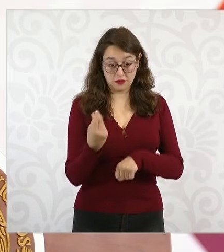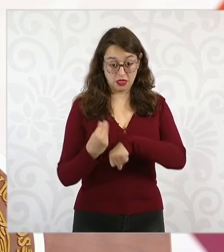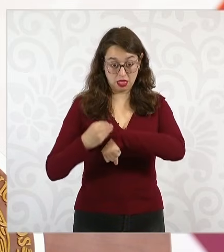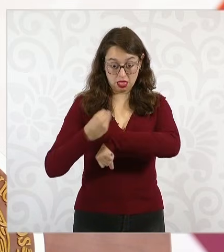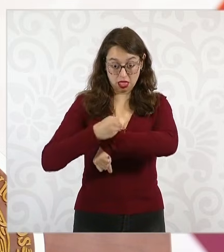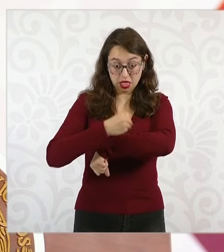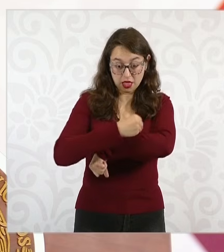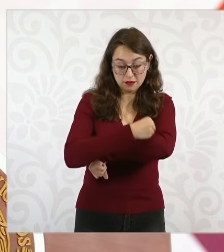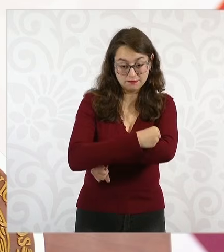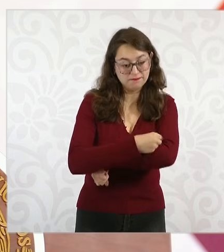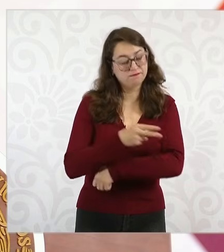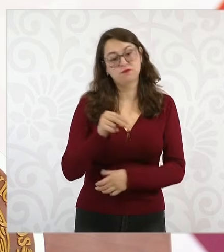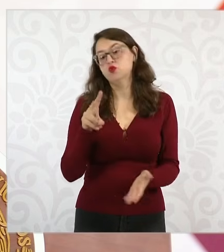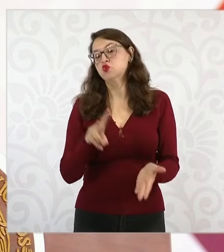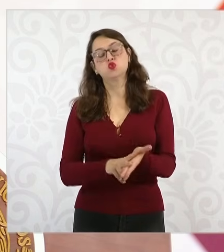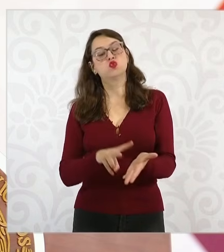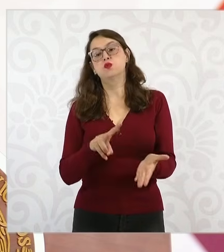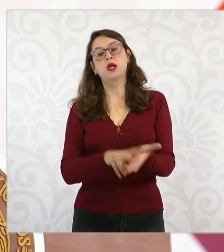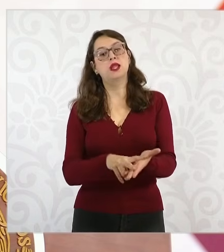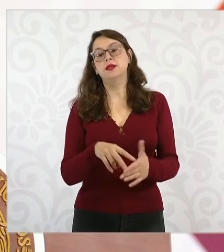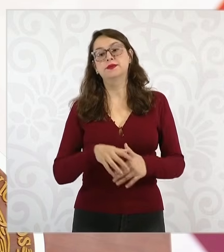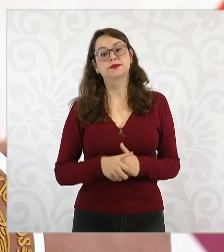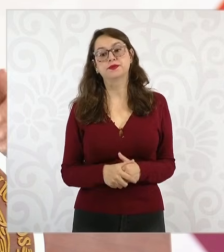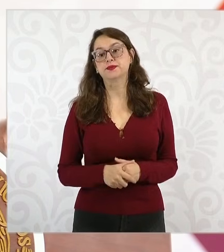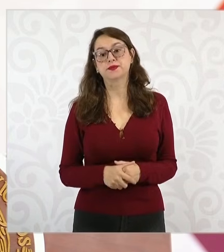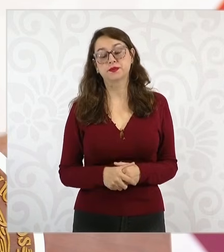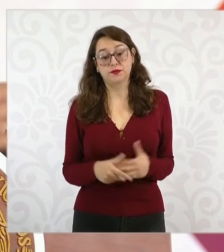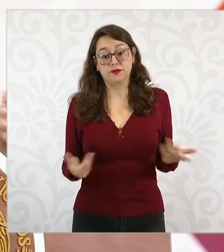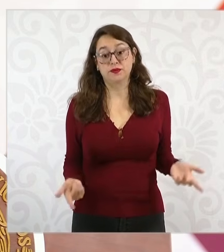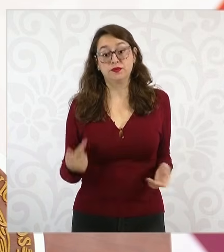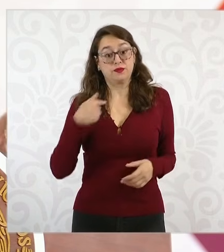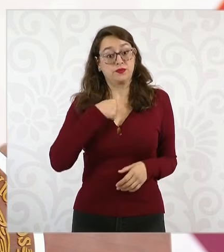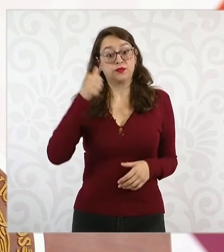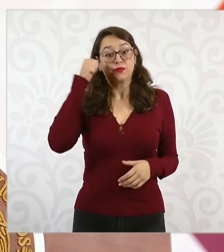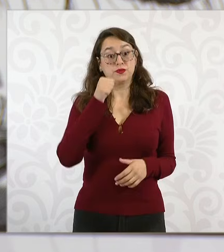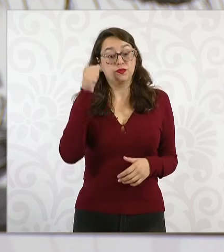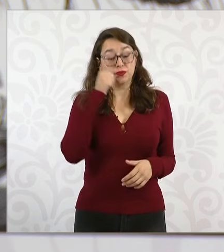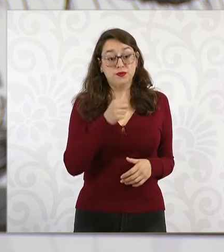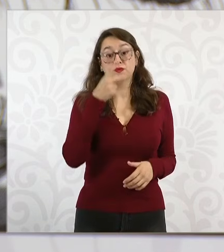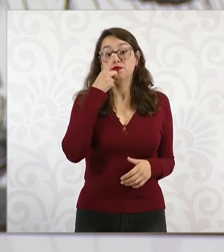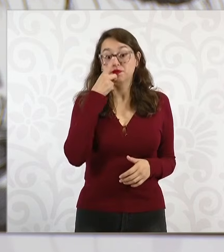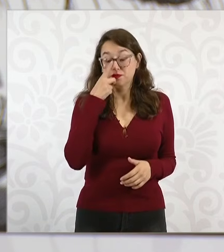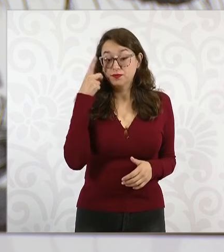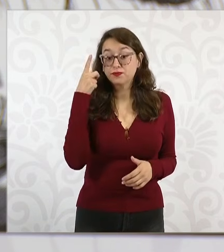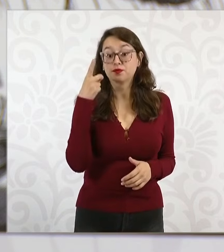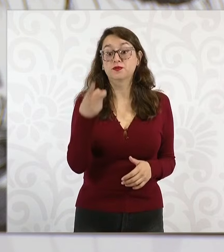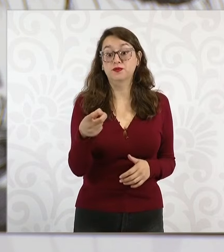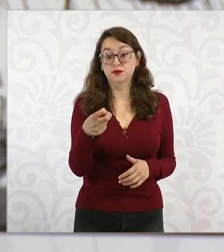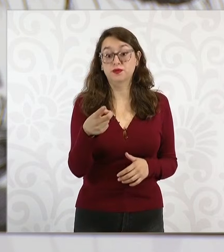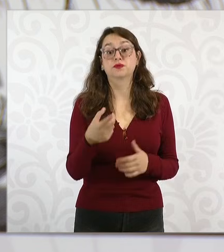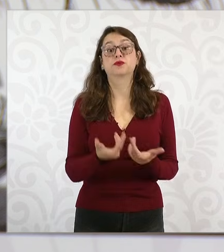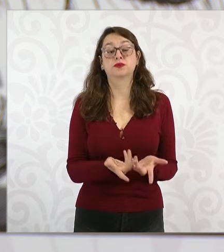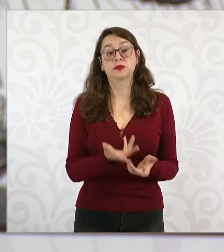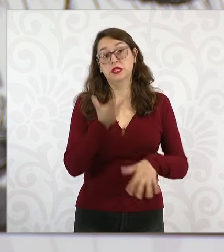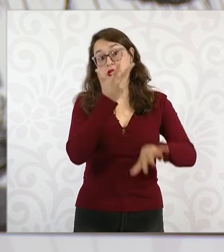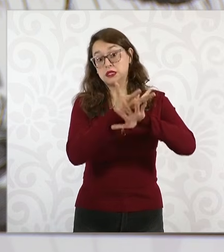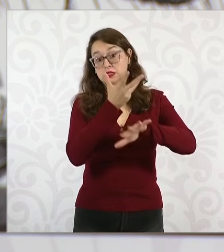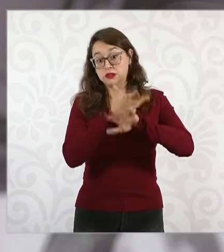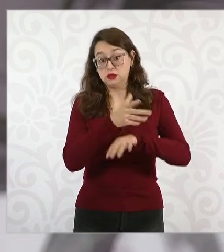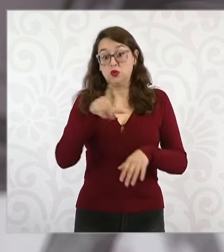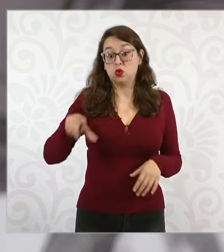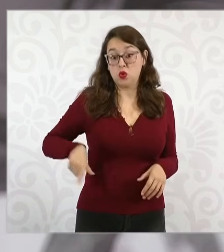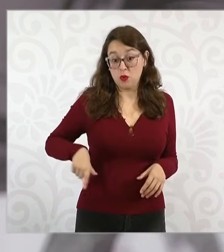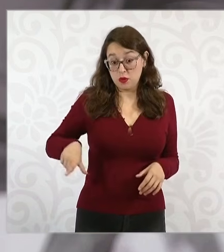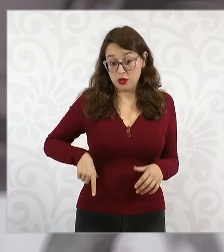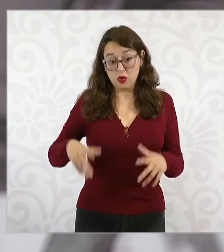porque, como lo he dicho siempre, la cooperación, la colaboración que se tiene con el gobierno de Estados Unidos y